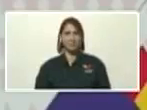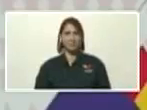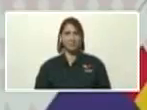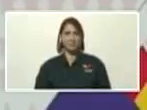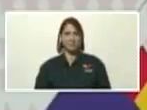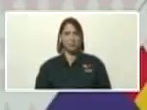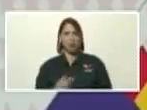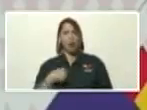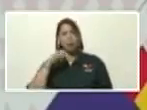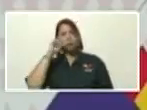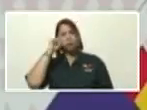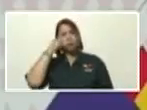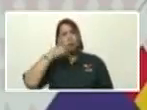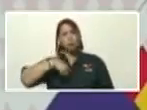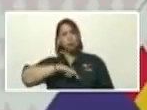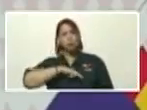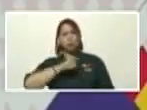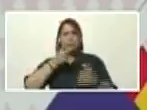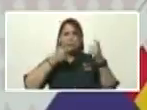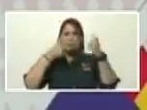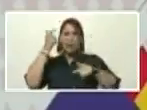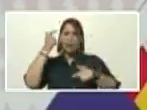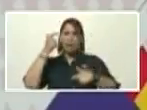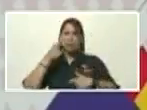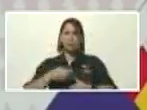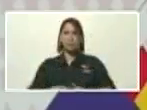Estaba recordando a nuestro comandante Hugo Chávez.